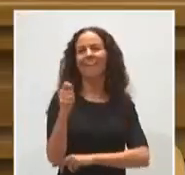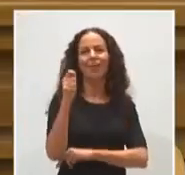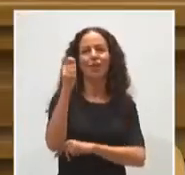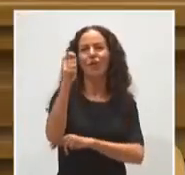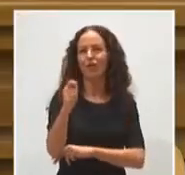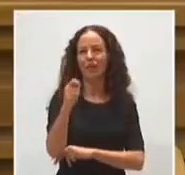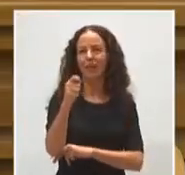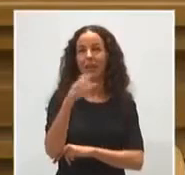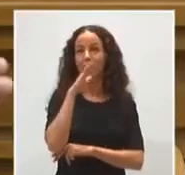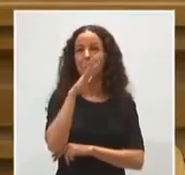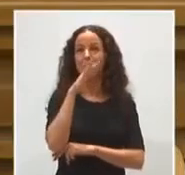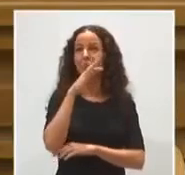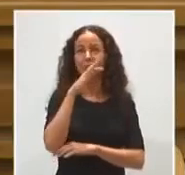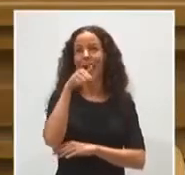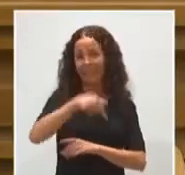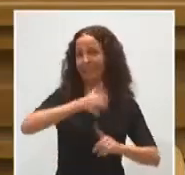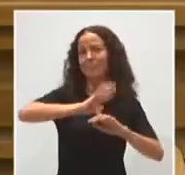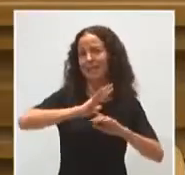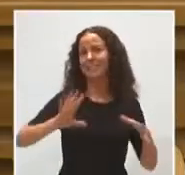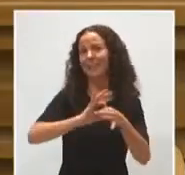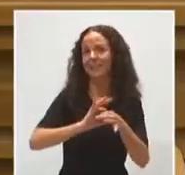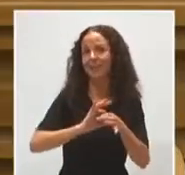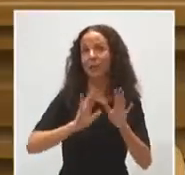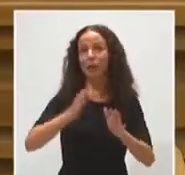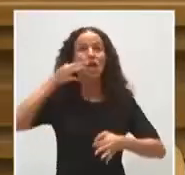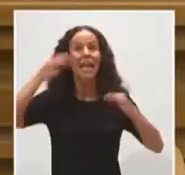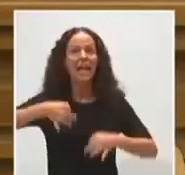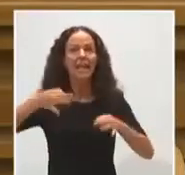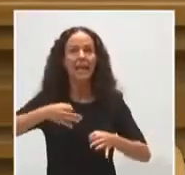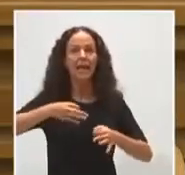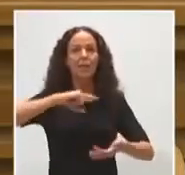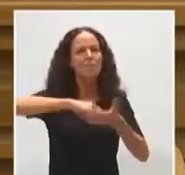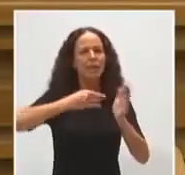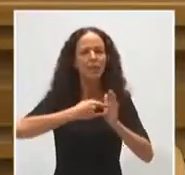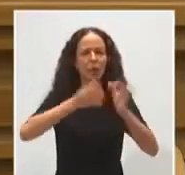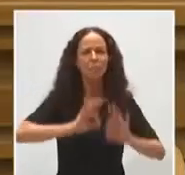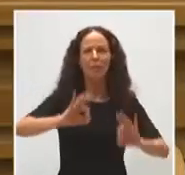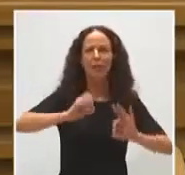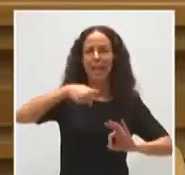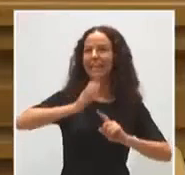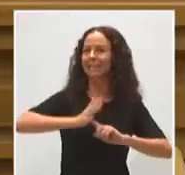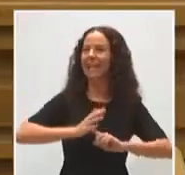en sitio distinto que la mancha no lo sé pero la realidad es que hay un método castilla-la mancha'